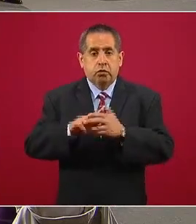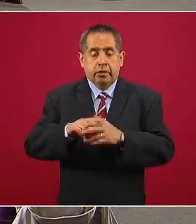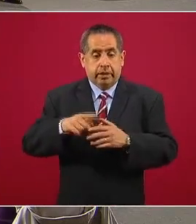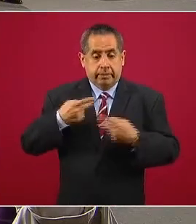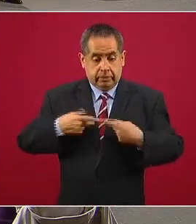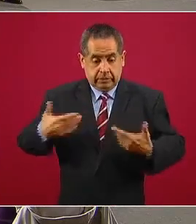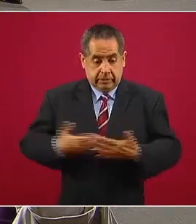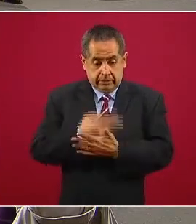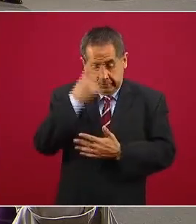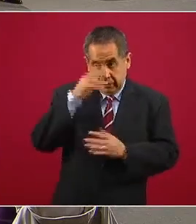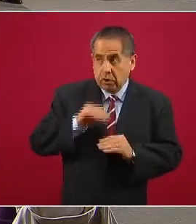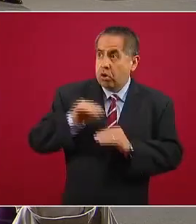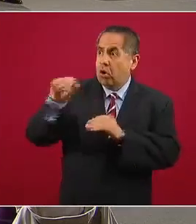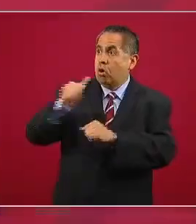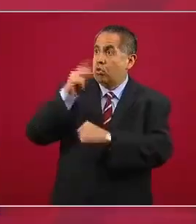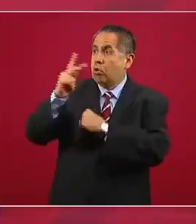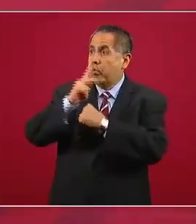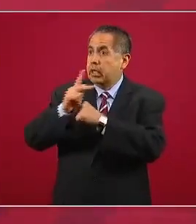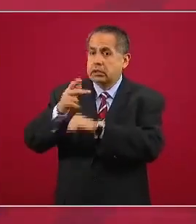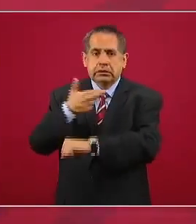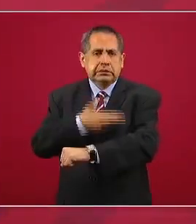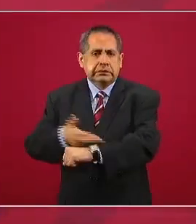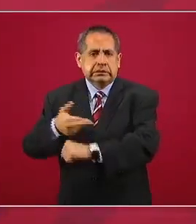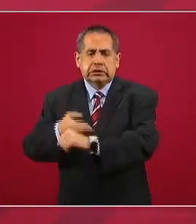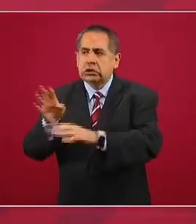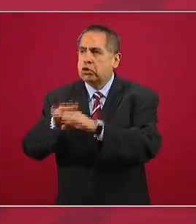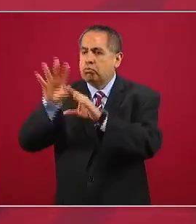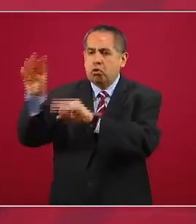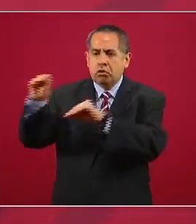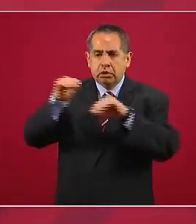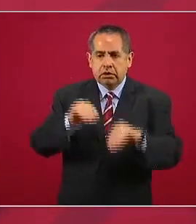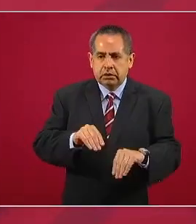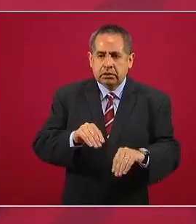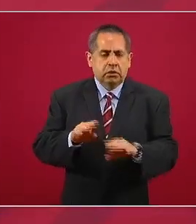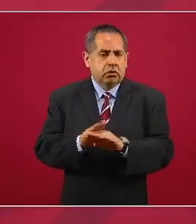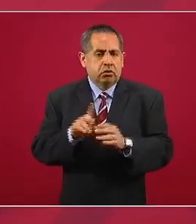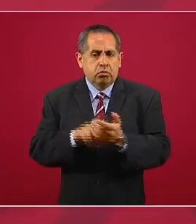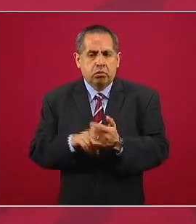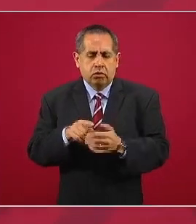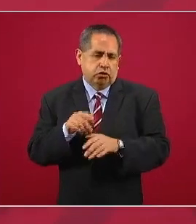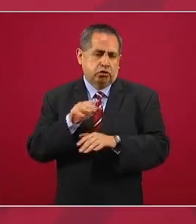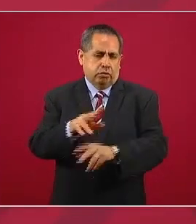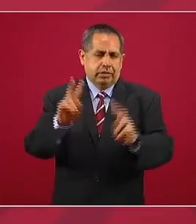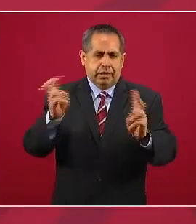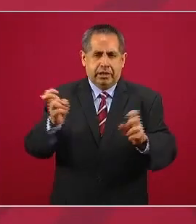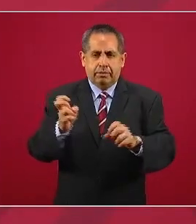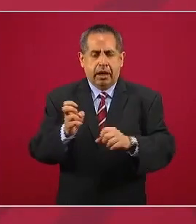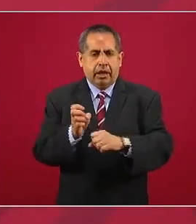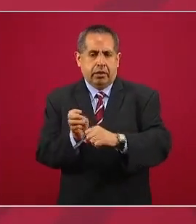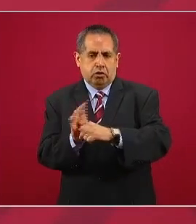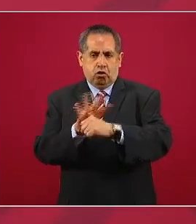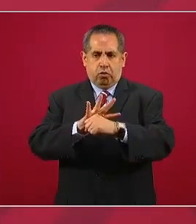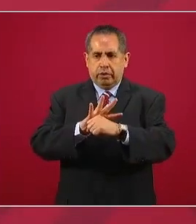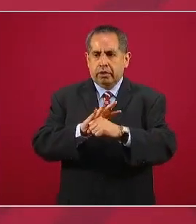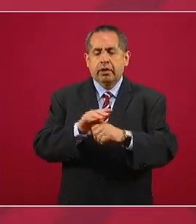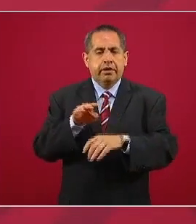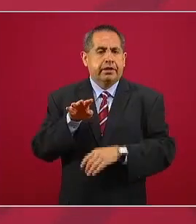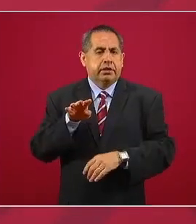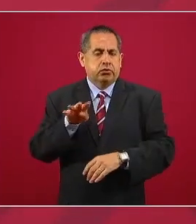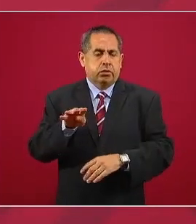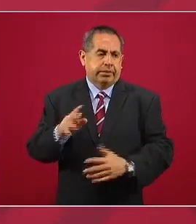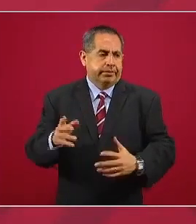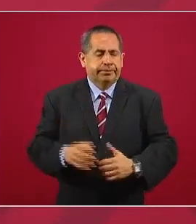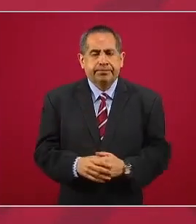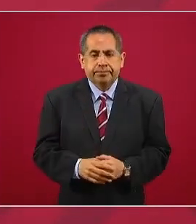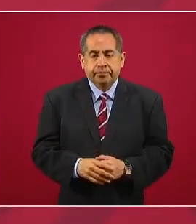cargo de esta secretaría en relación a la pandemia del COVID-19. En primer lugar, informarles